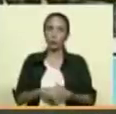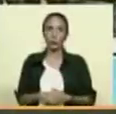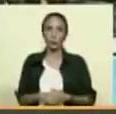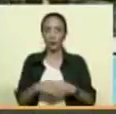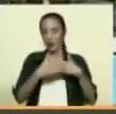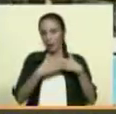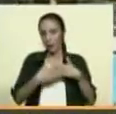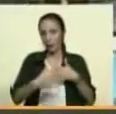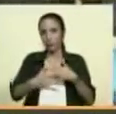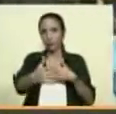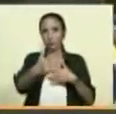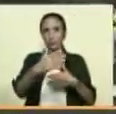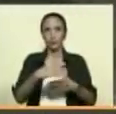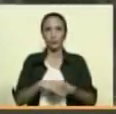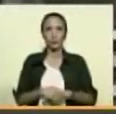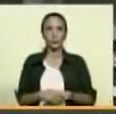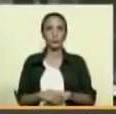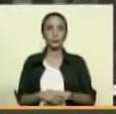en adelante.